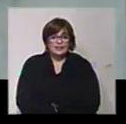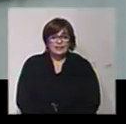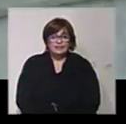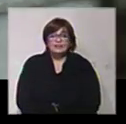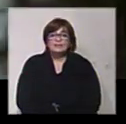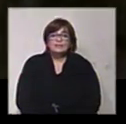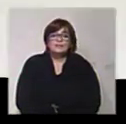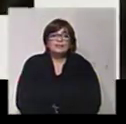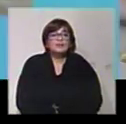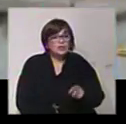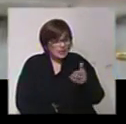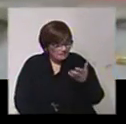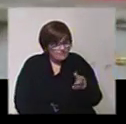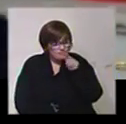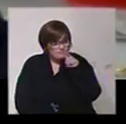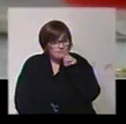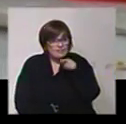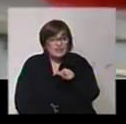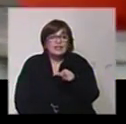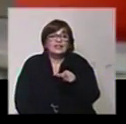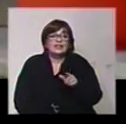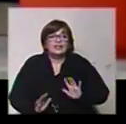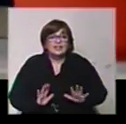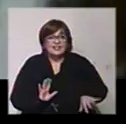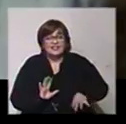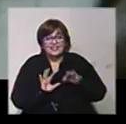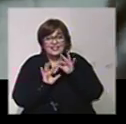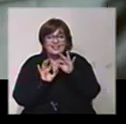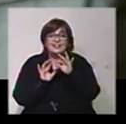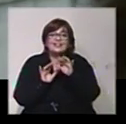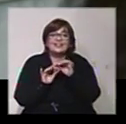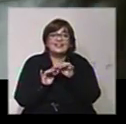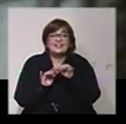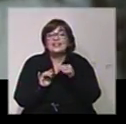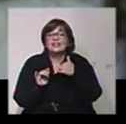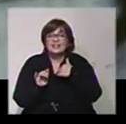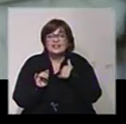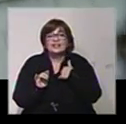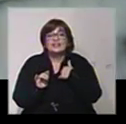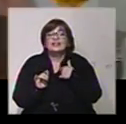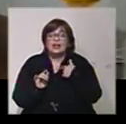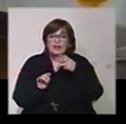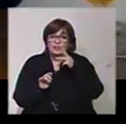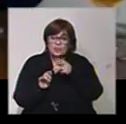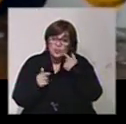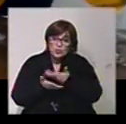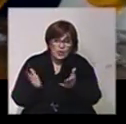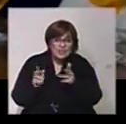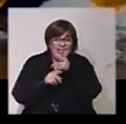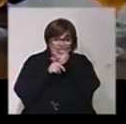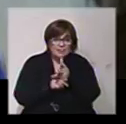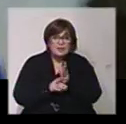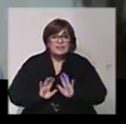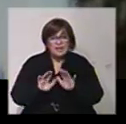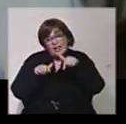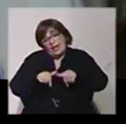You want to smoke? Yeah, sure. I brought some. Excellent, good idea. I am permitted to smoke weed on camera now. Yeah, now you're in